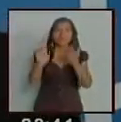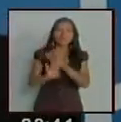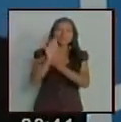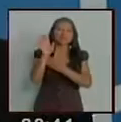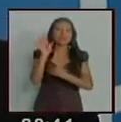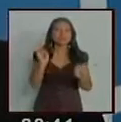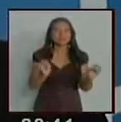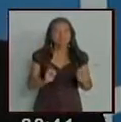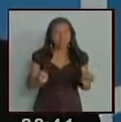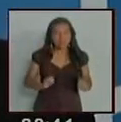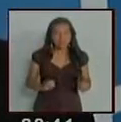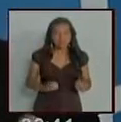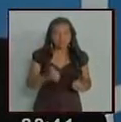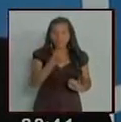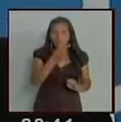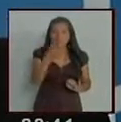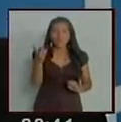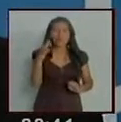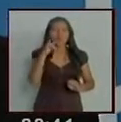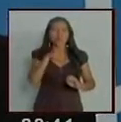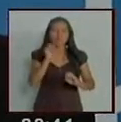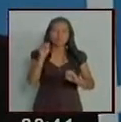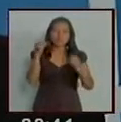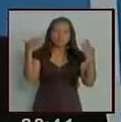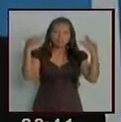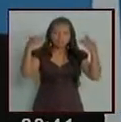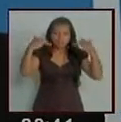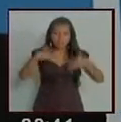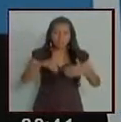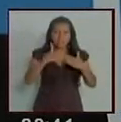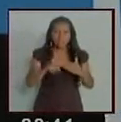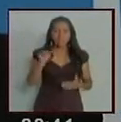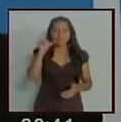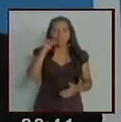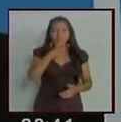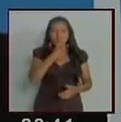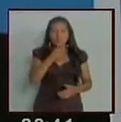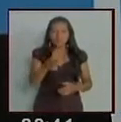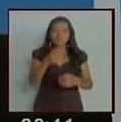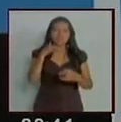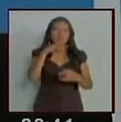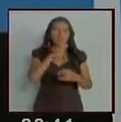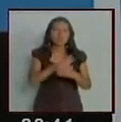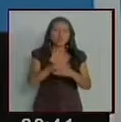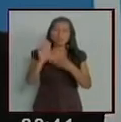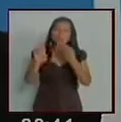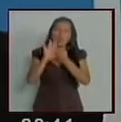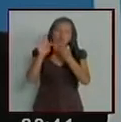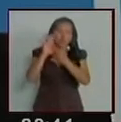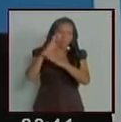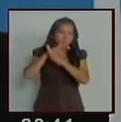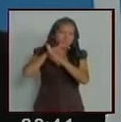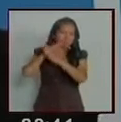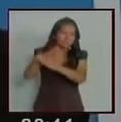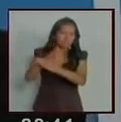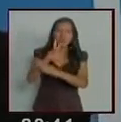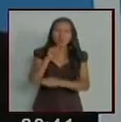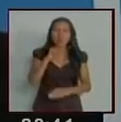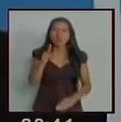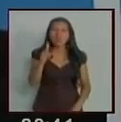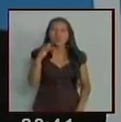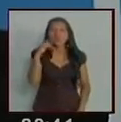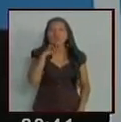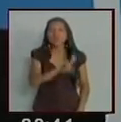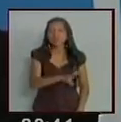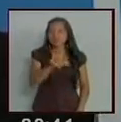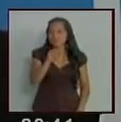y demás, que pueden entrar y tener contacto contra la membrana timpánica, pueden ser atrapadas por esta grasita, este cerumen. No es mugre, no es suciedad. O